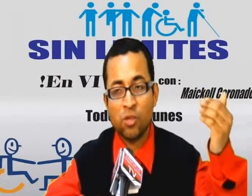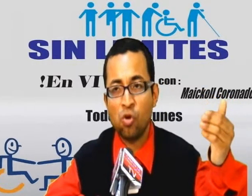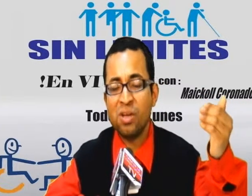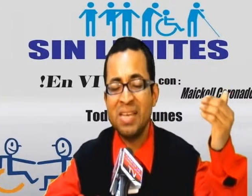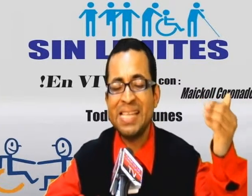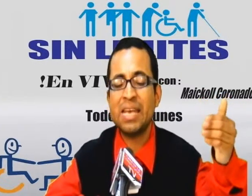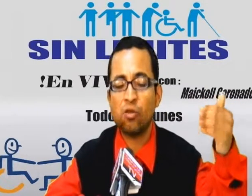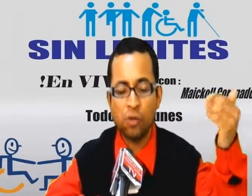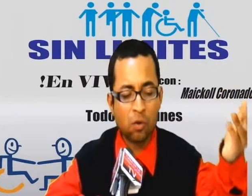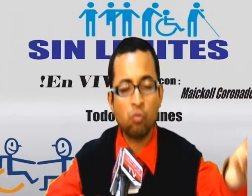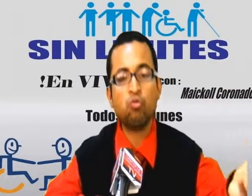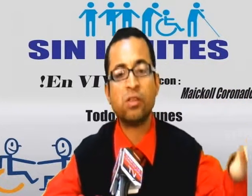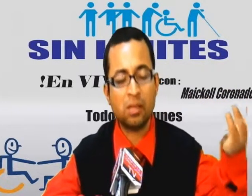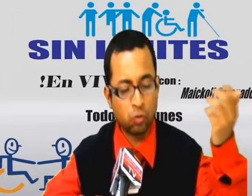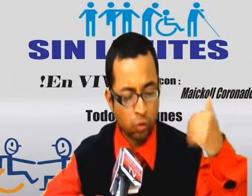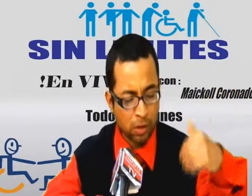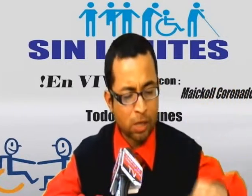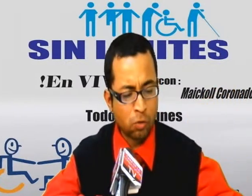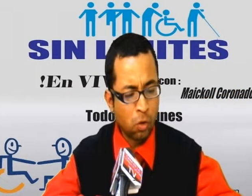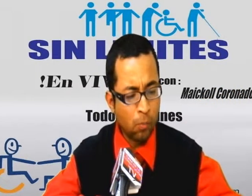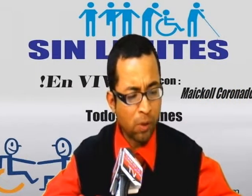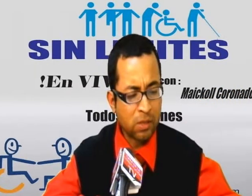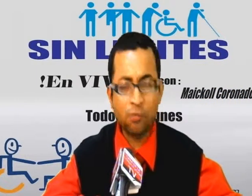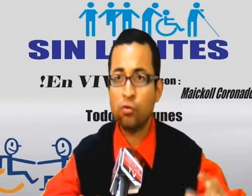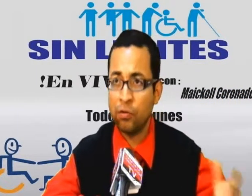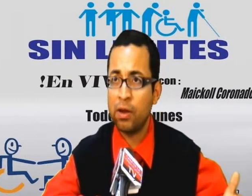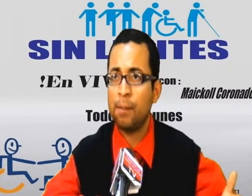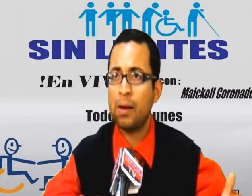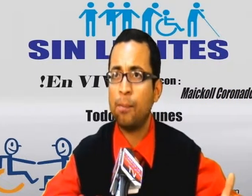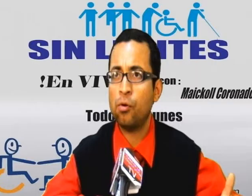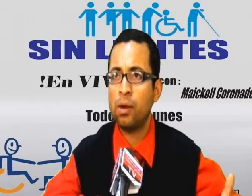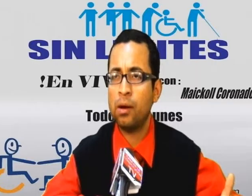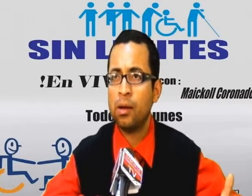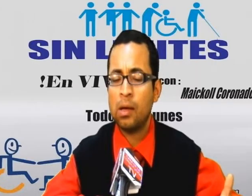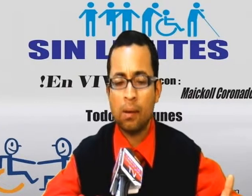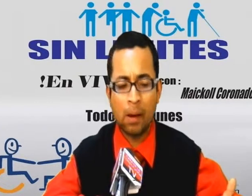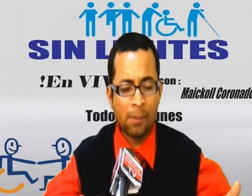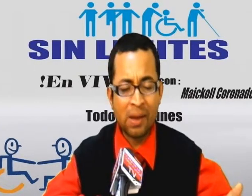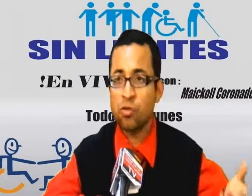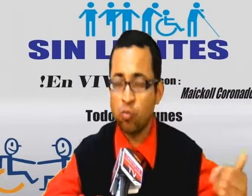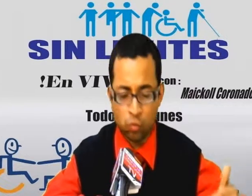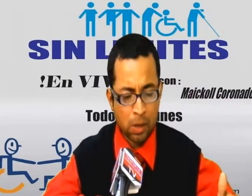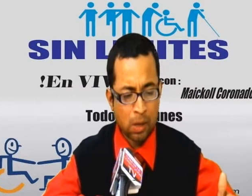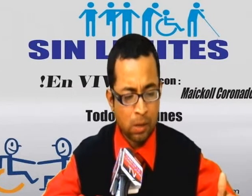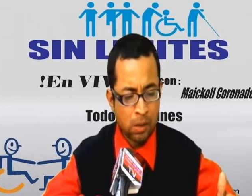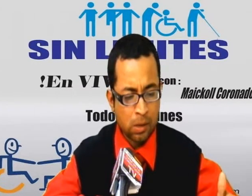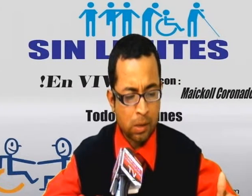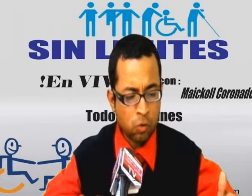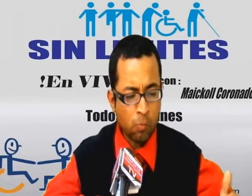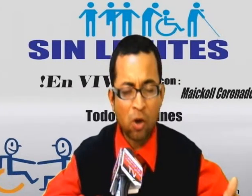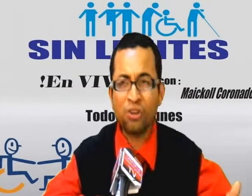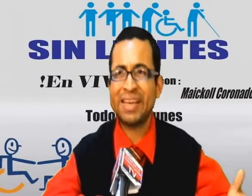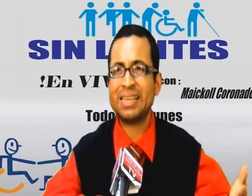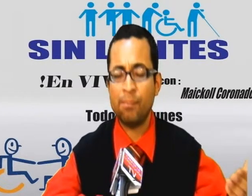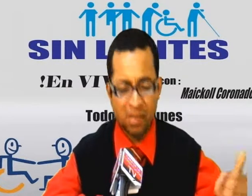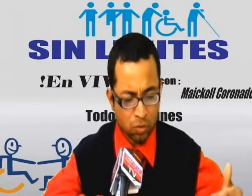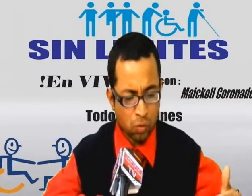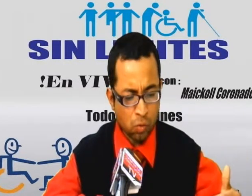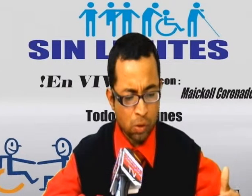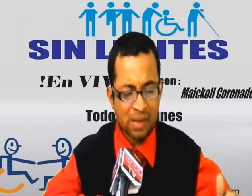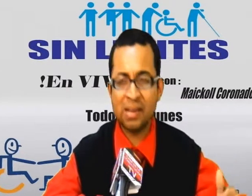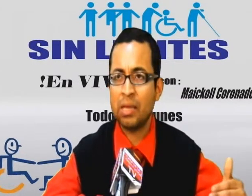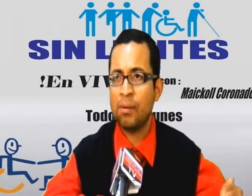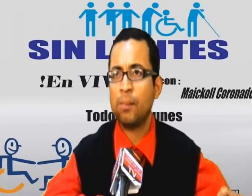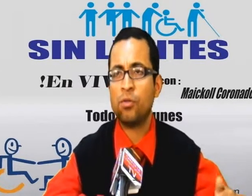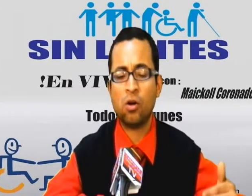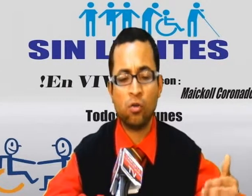la misión internacional con nuestras autoridades pueda ser fructífera para poder haber ayuda y un mejor tratamiento